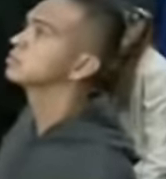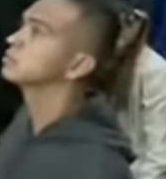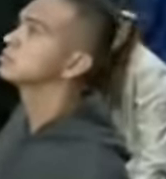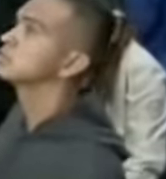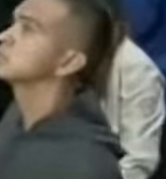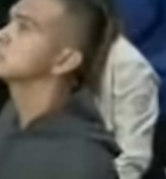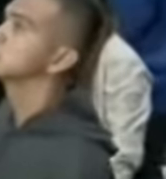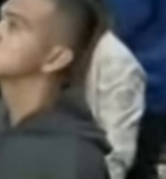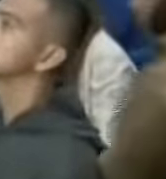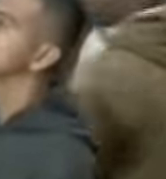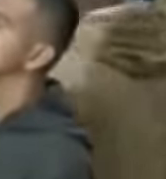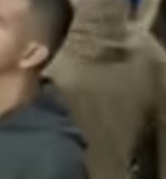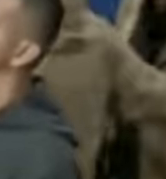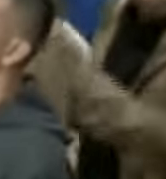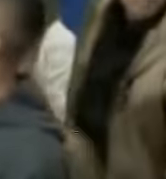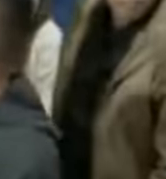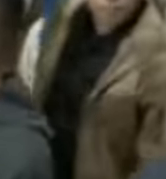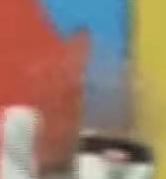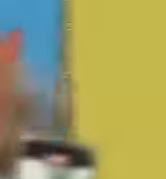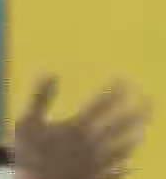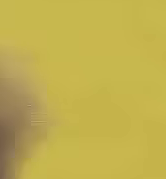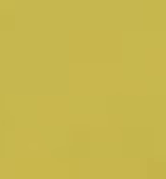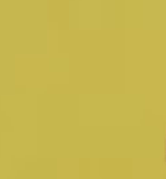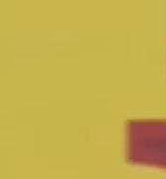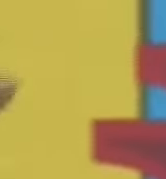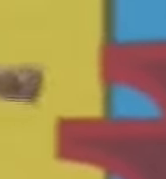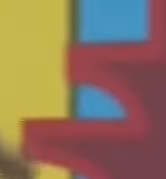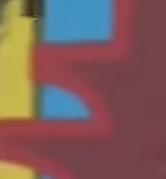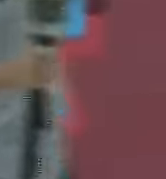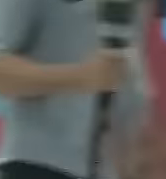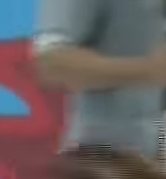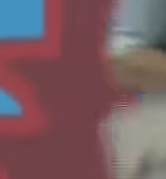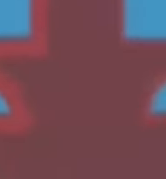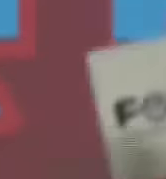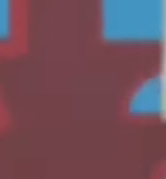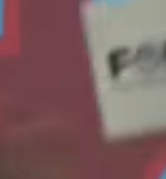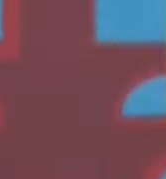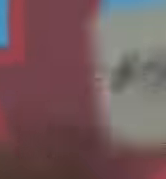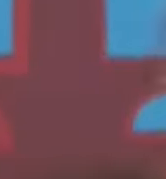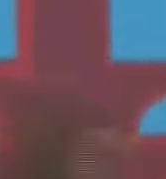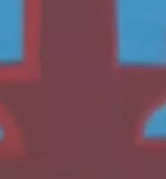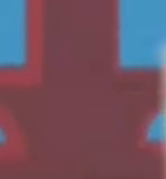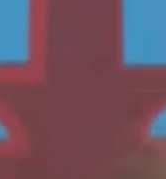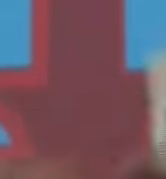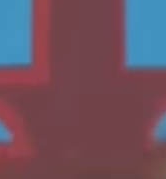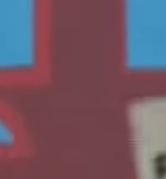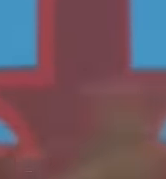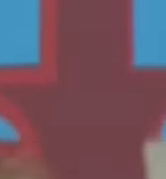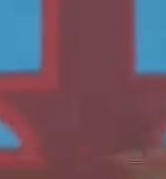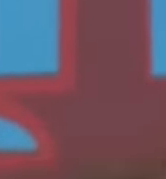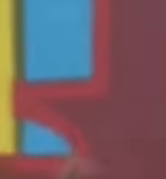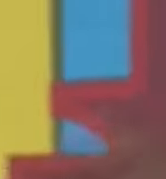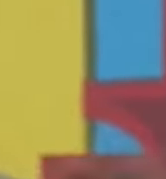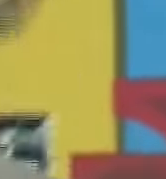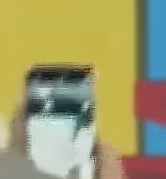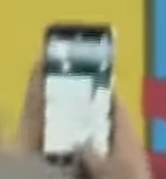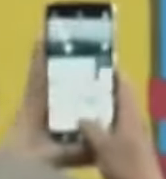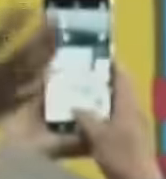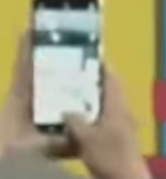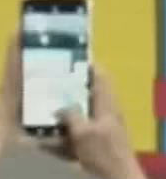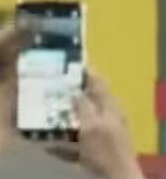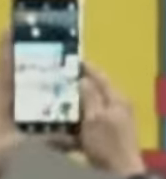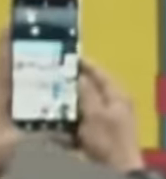y del sol. Y del sol. ¡Arriba, Venezuela!